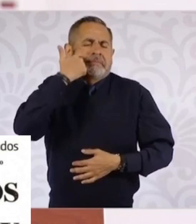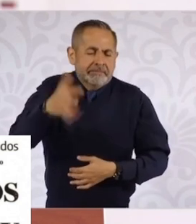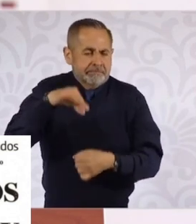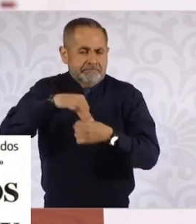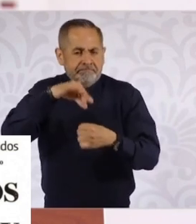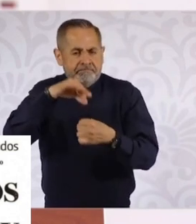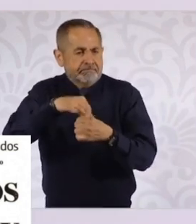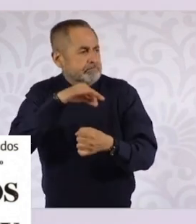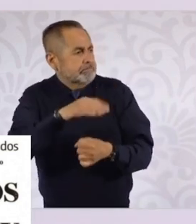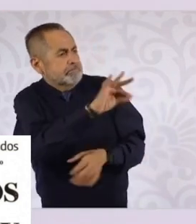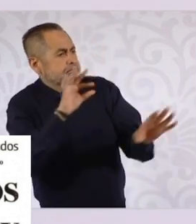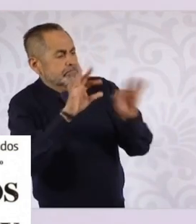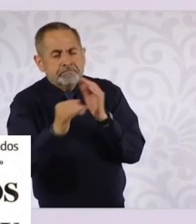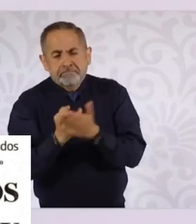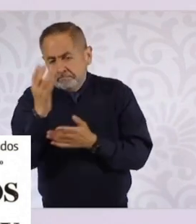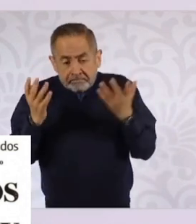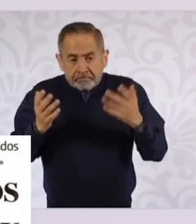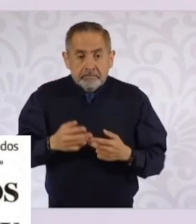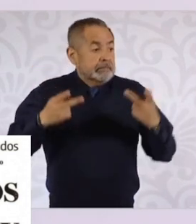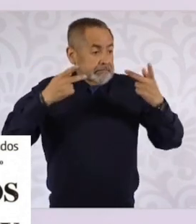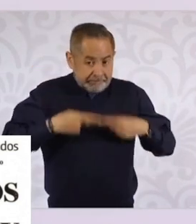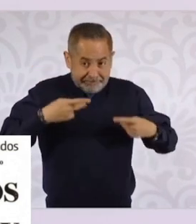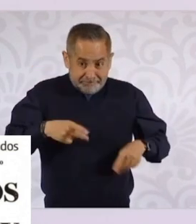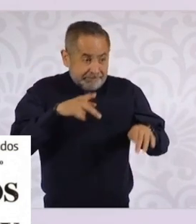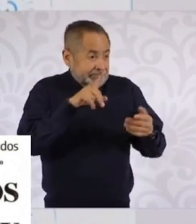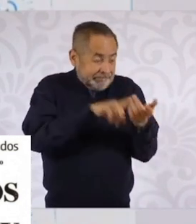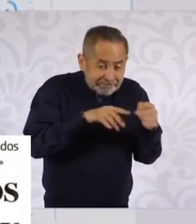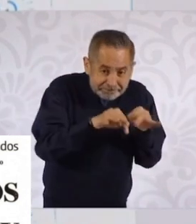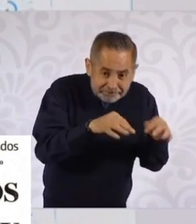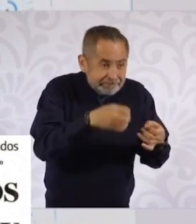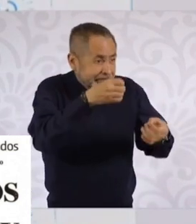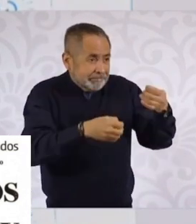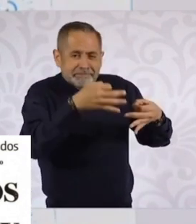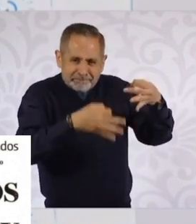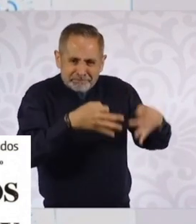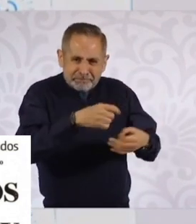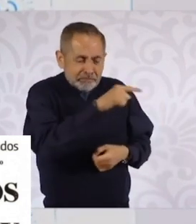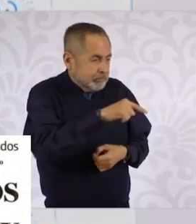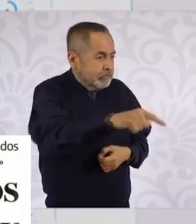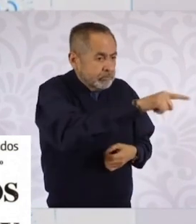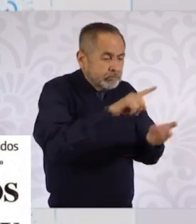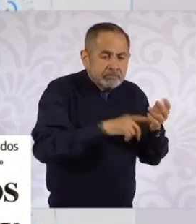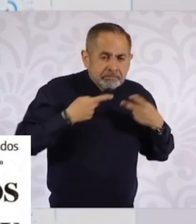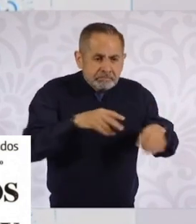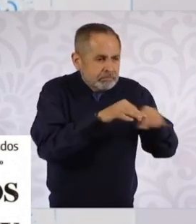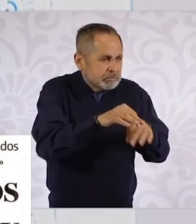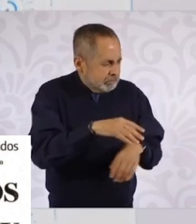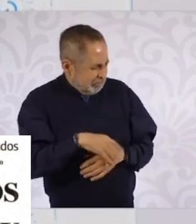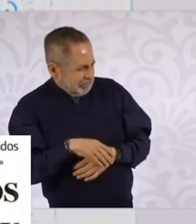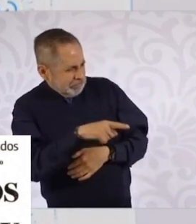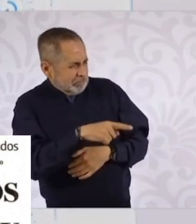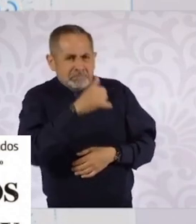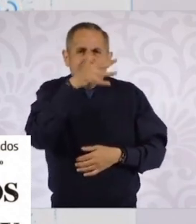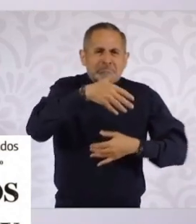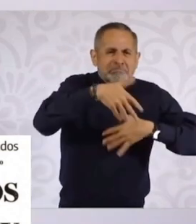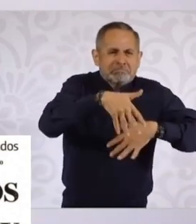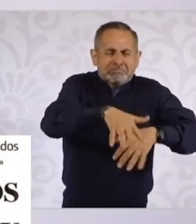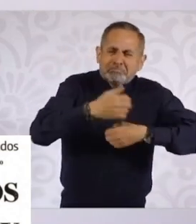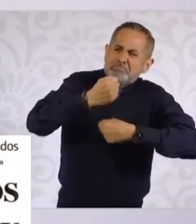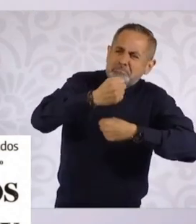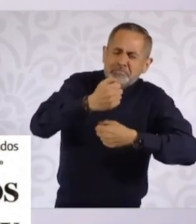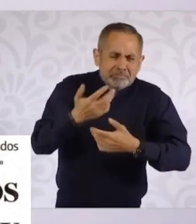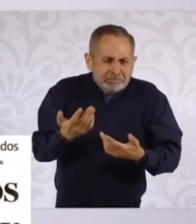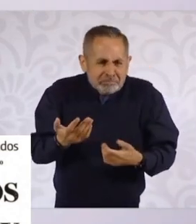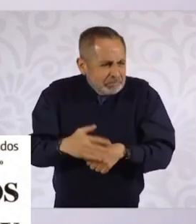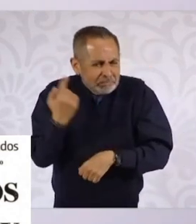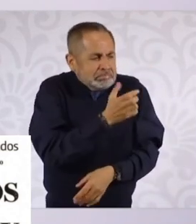los trabajadores de los juzgados del Poder Judicial de la Federación, ¿cuál es la razón de su manifestación? Si van a ser respetados